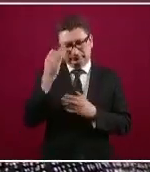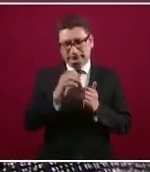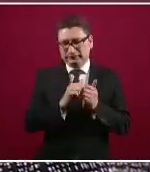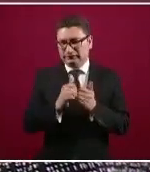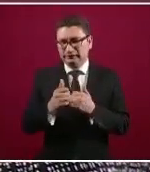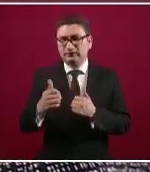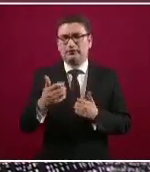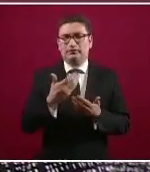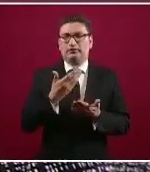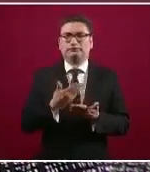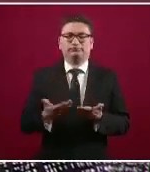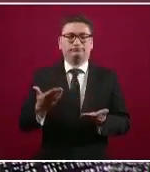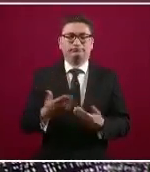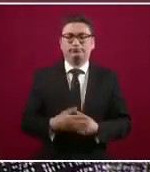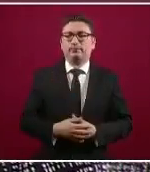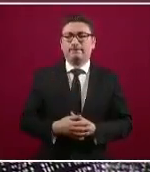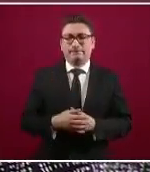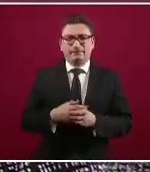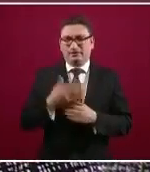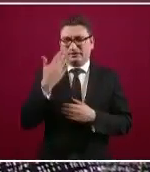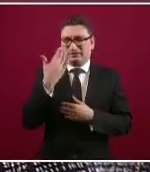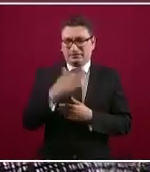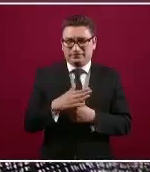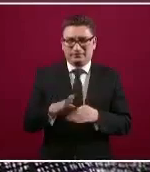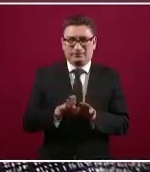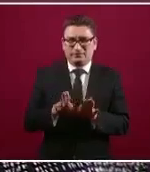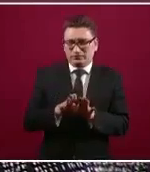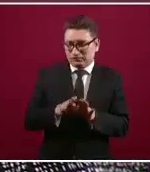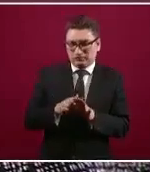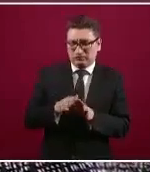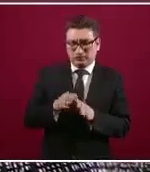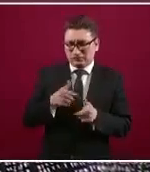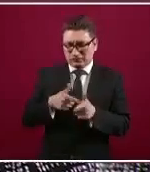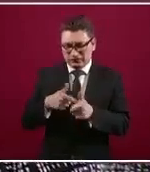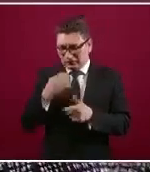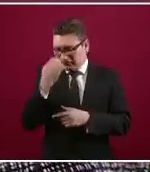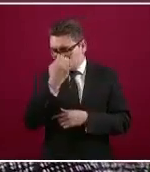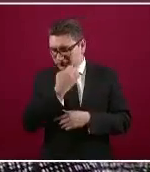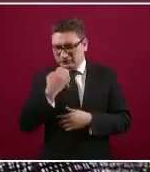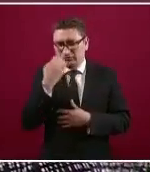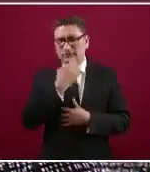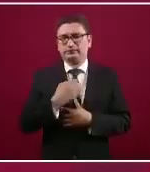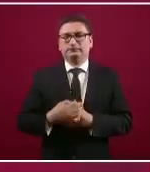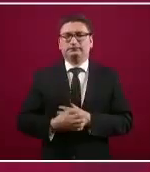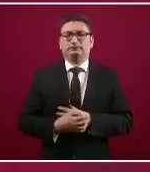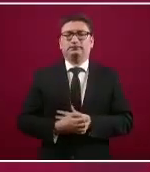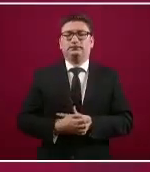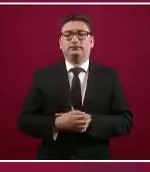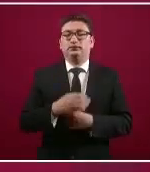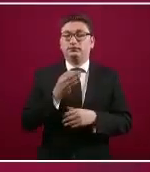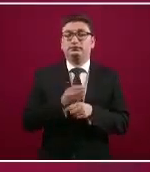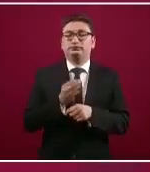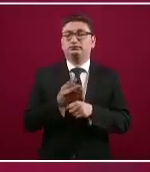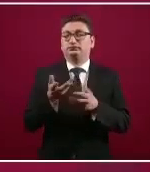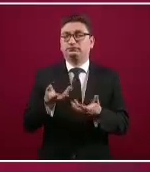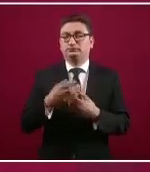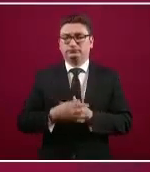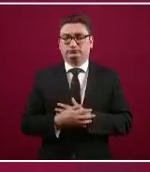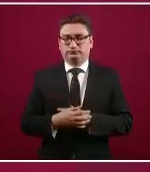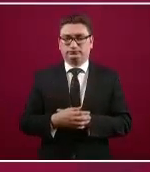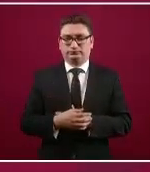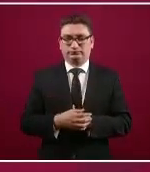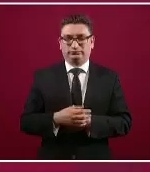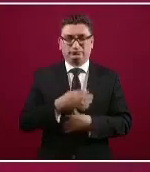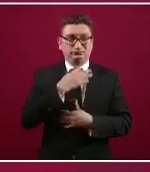retraso, actualmente está superauditada, continuamos auditándola y ahorita también se va, esta no es una